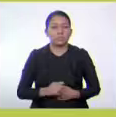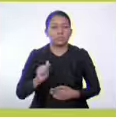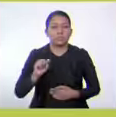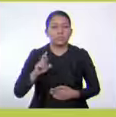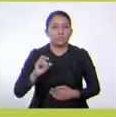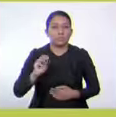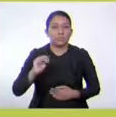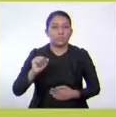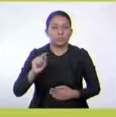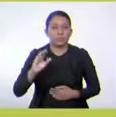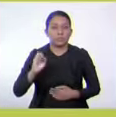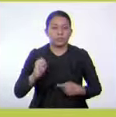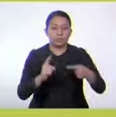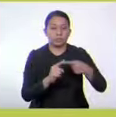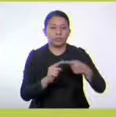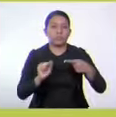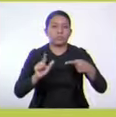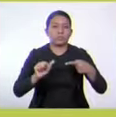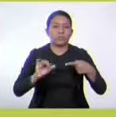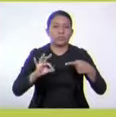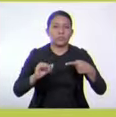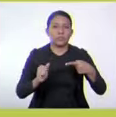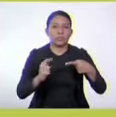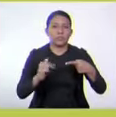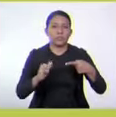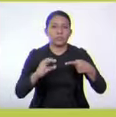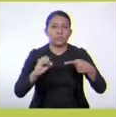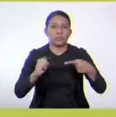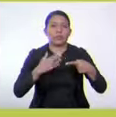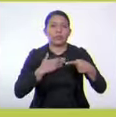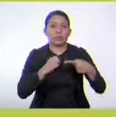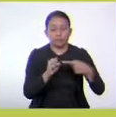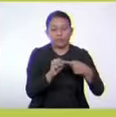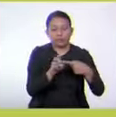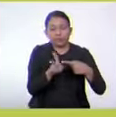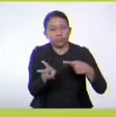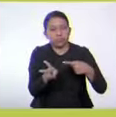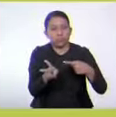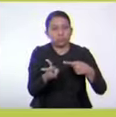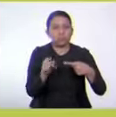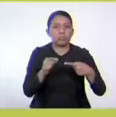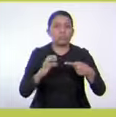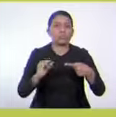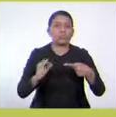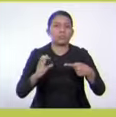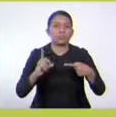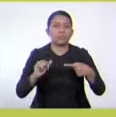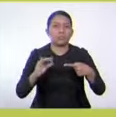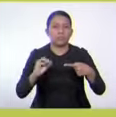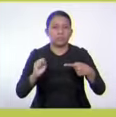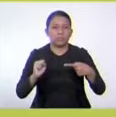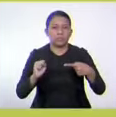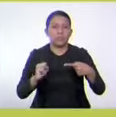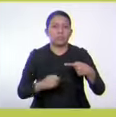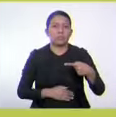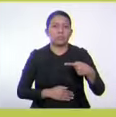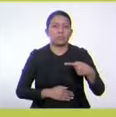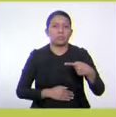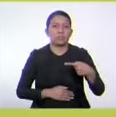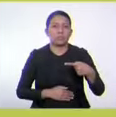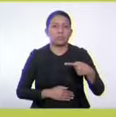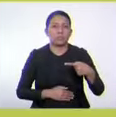En los alifáticos tenemos dos tipos, los cíclicos, que son ciclos los que se